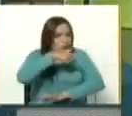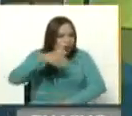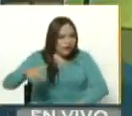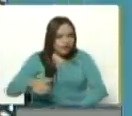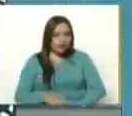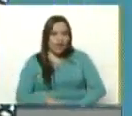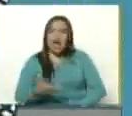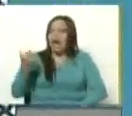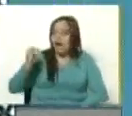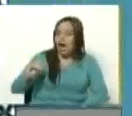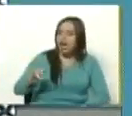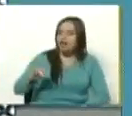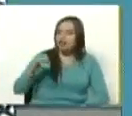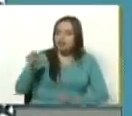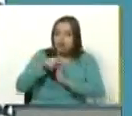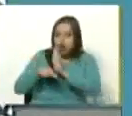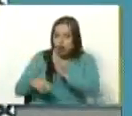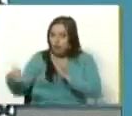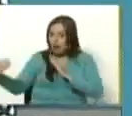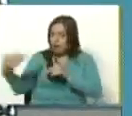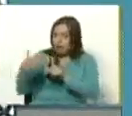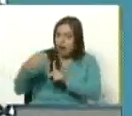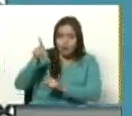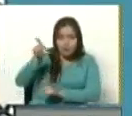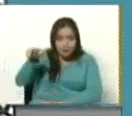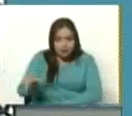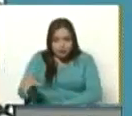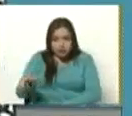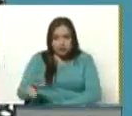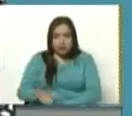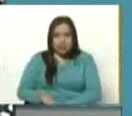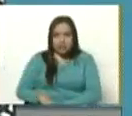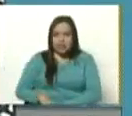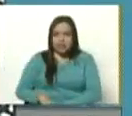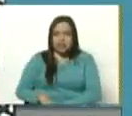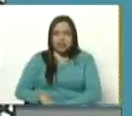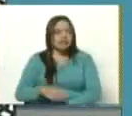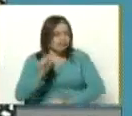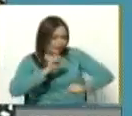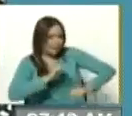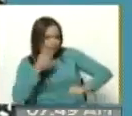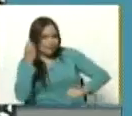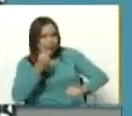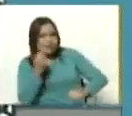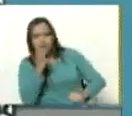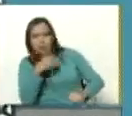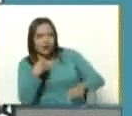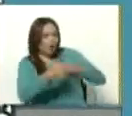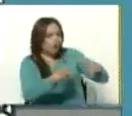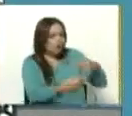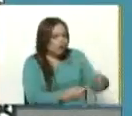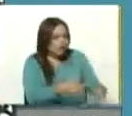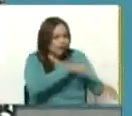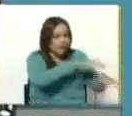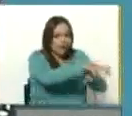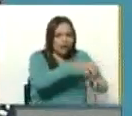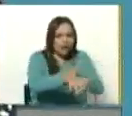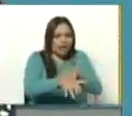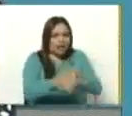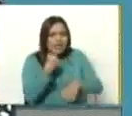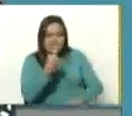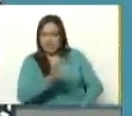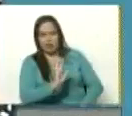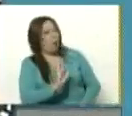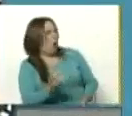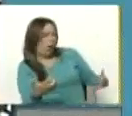Exacto, que no impactan a la población en general, y no lo entienden como guerra.